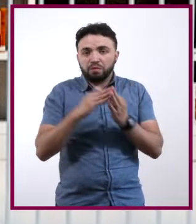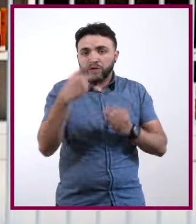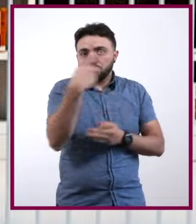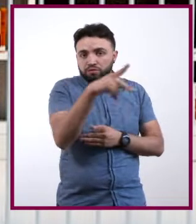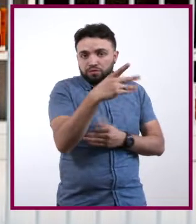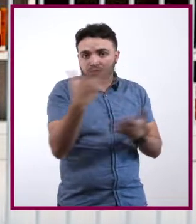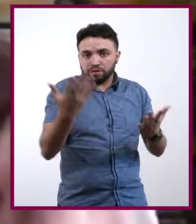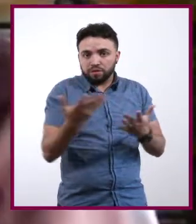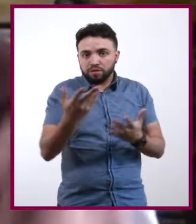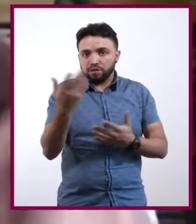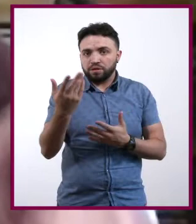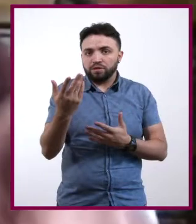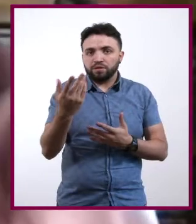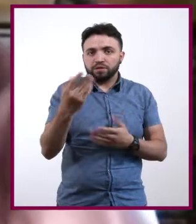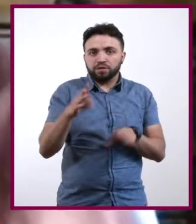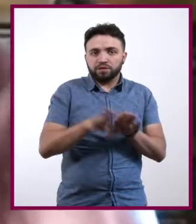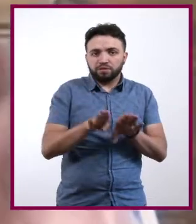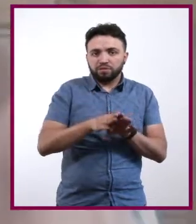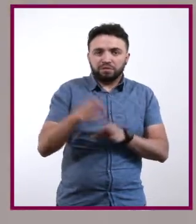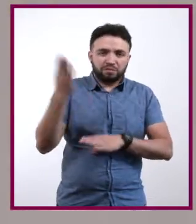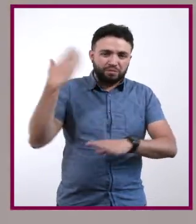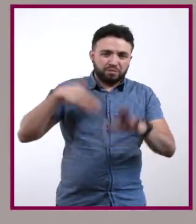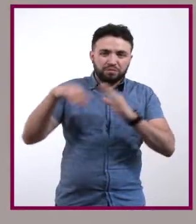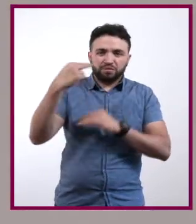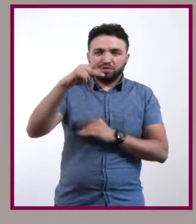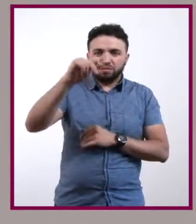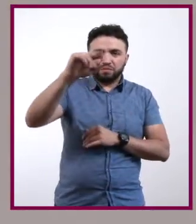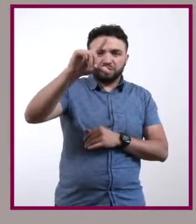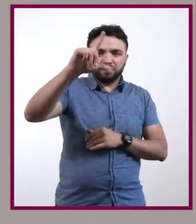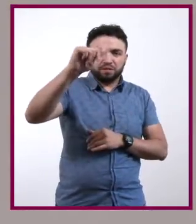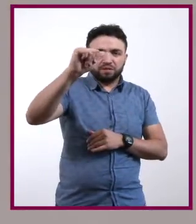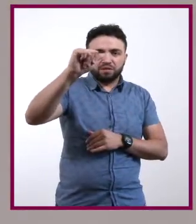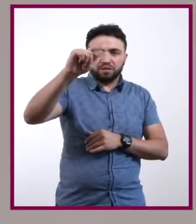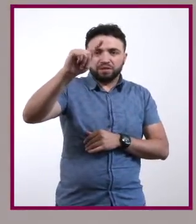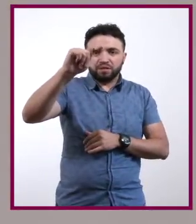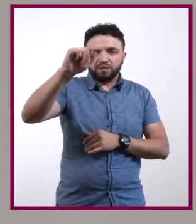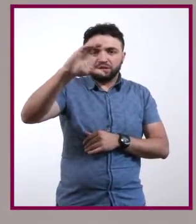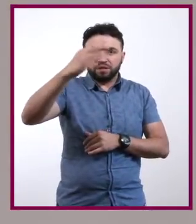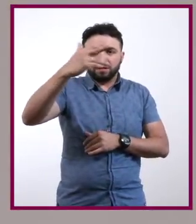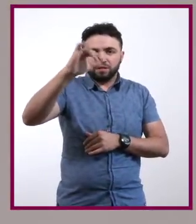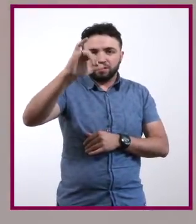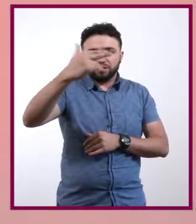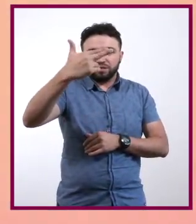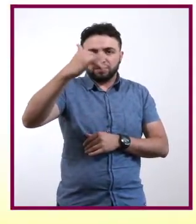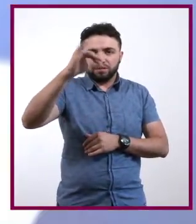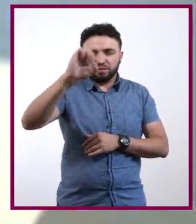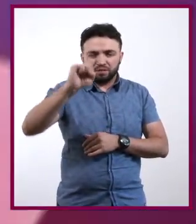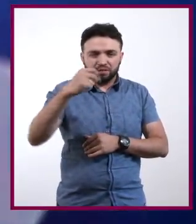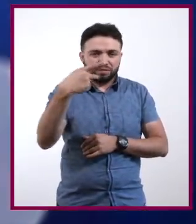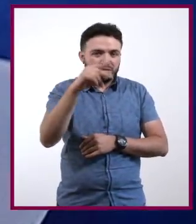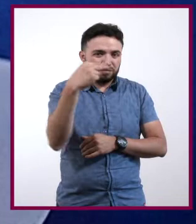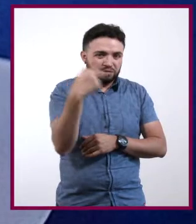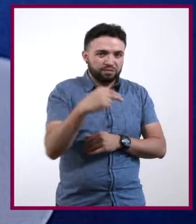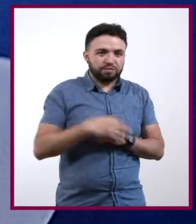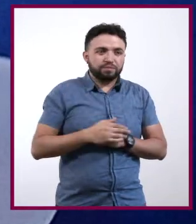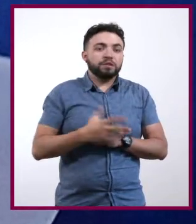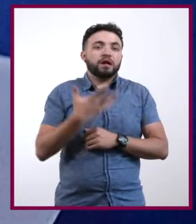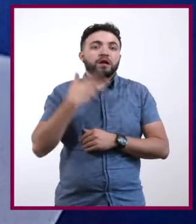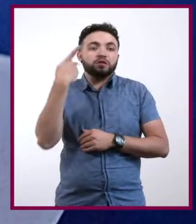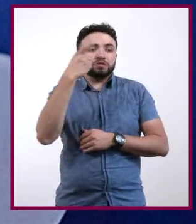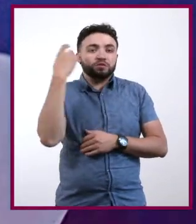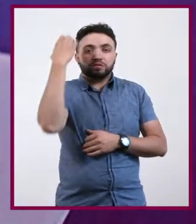llamada tlachichis? Al menos hasta ahorita los estudios realizados por varios colegas que